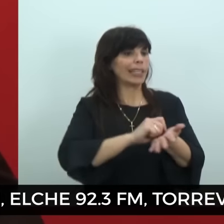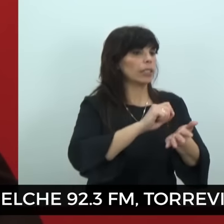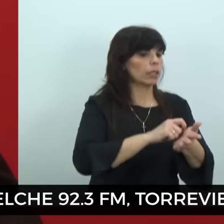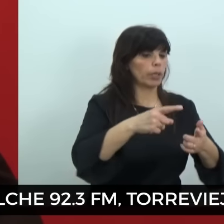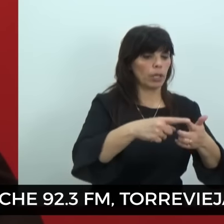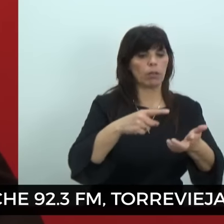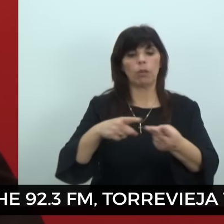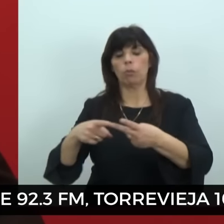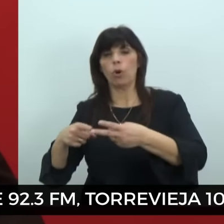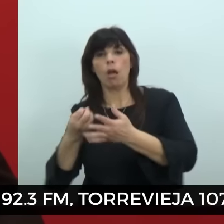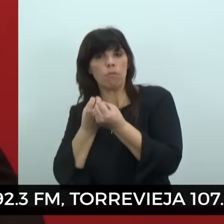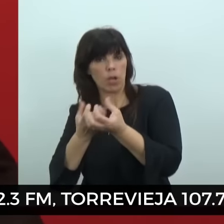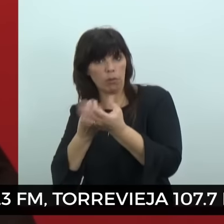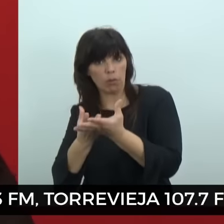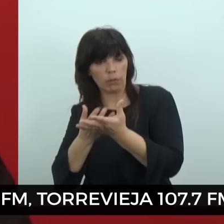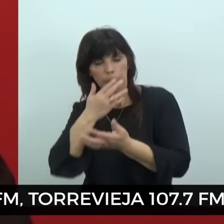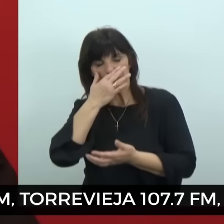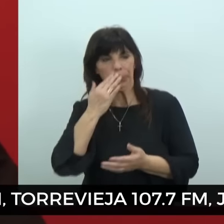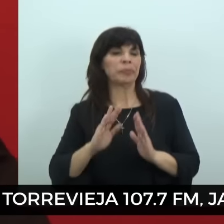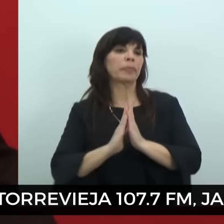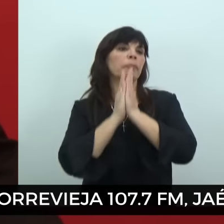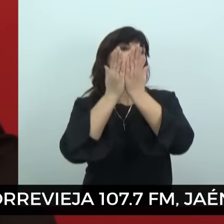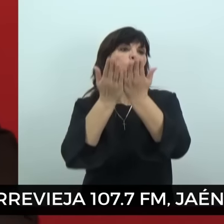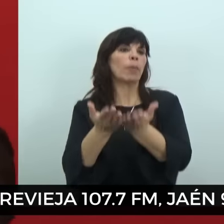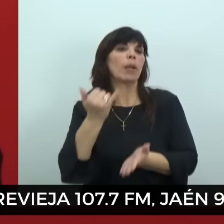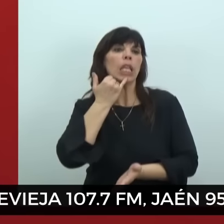declararla. Yo mi Biblia alemana,